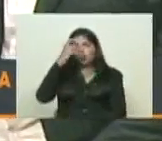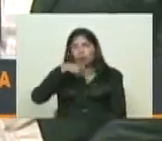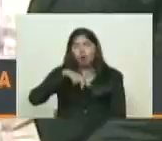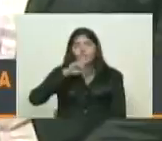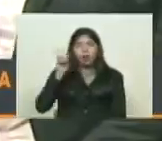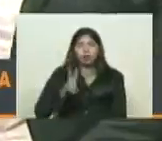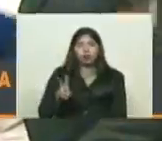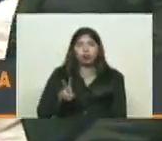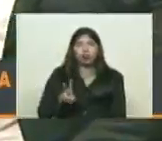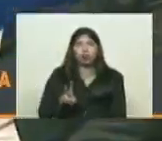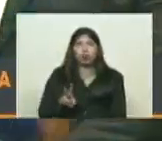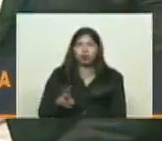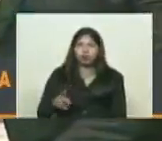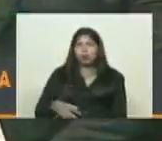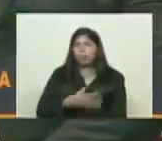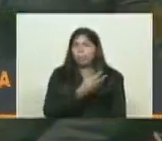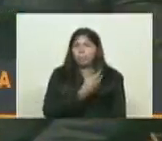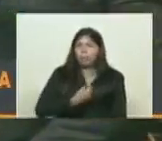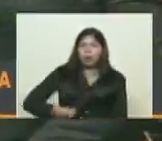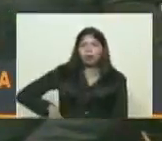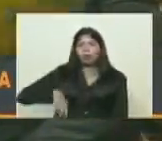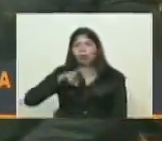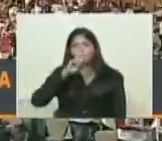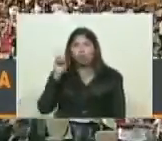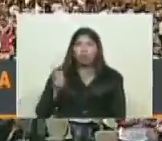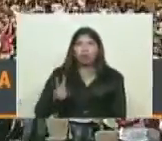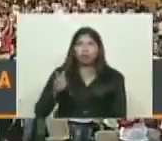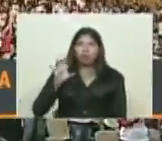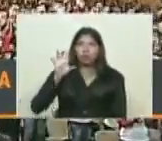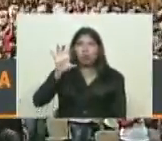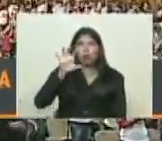al presidente de la República, Nicolás Maduro Moros.